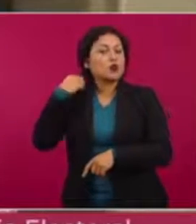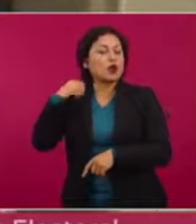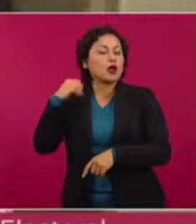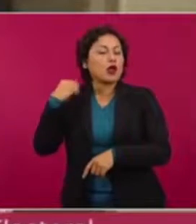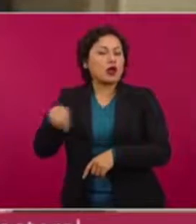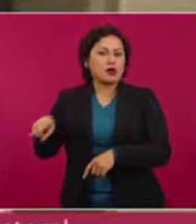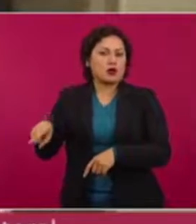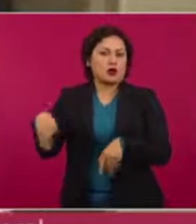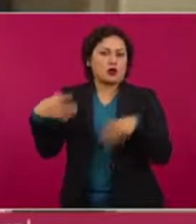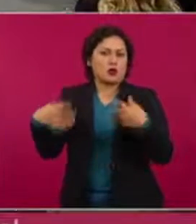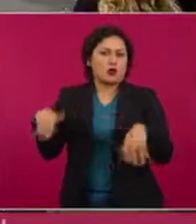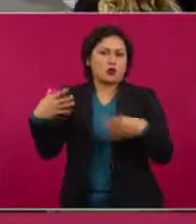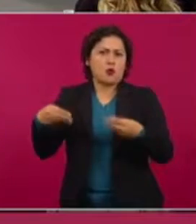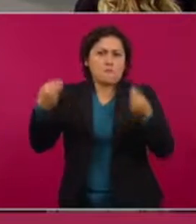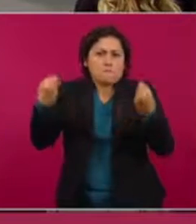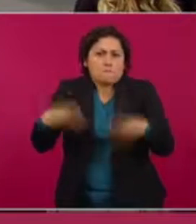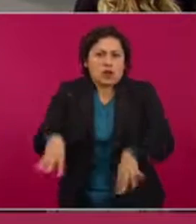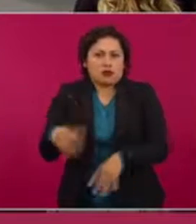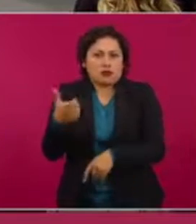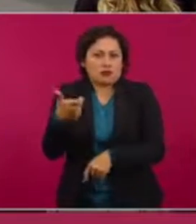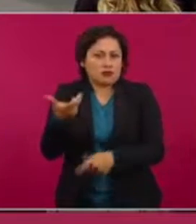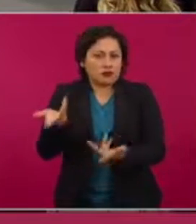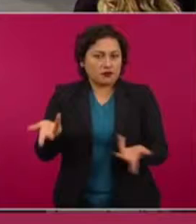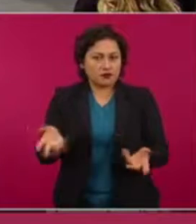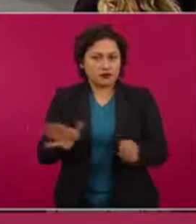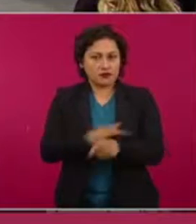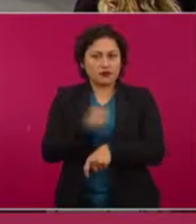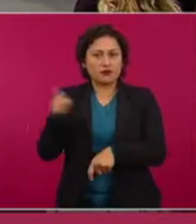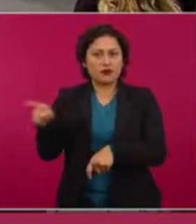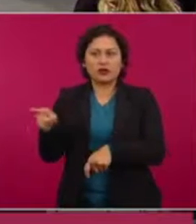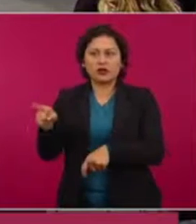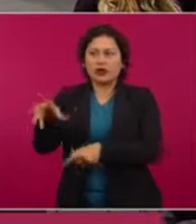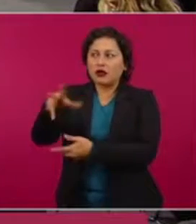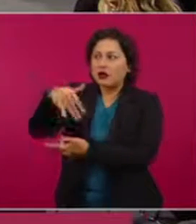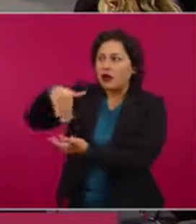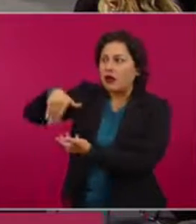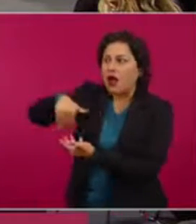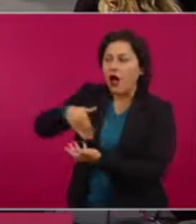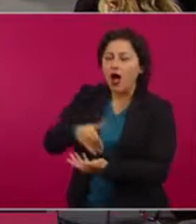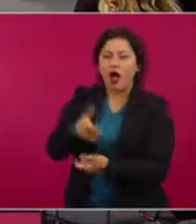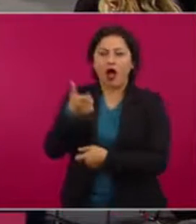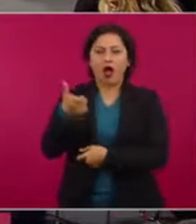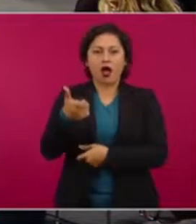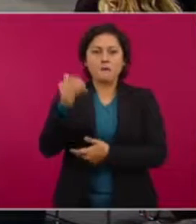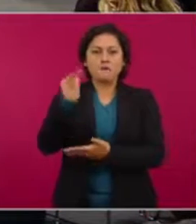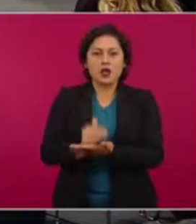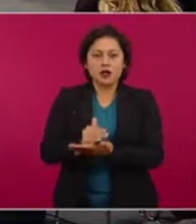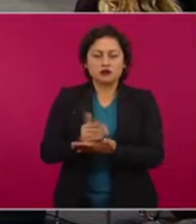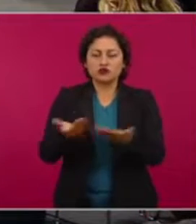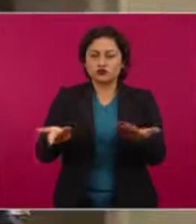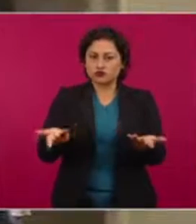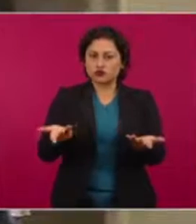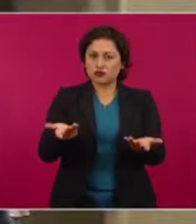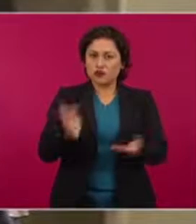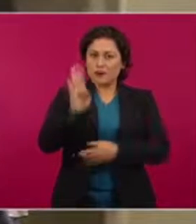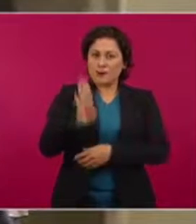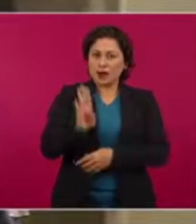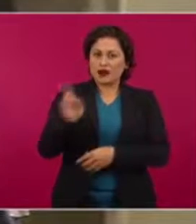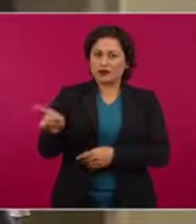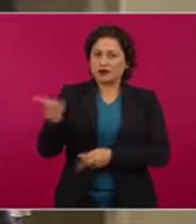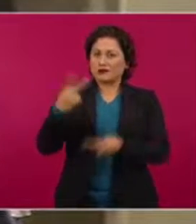mermas en sus ganancias, porque pues no va a cobrar todo. Entonces puede ser que tengan